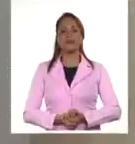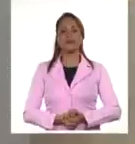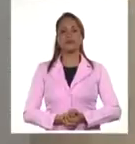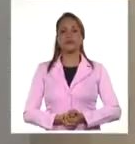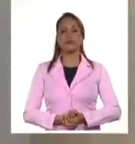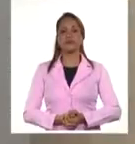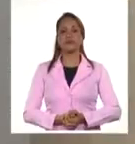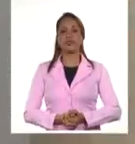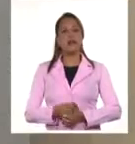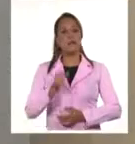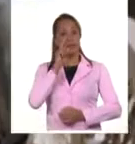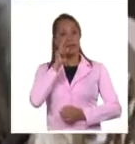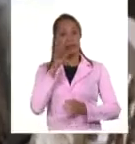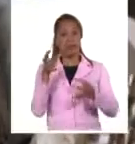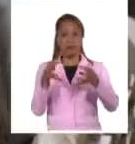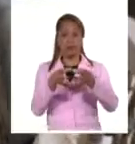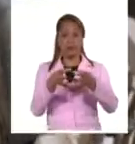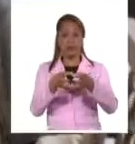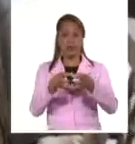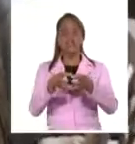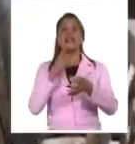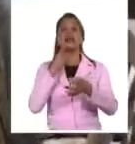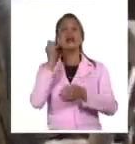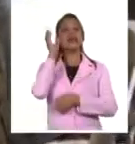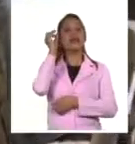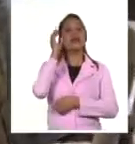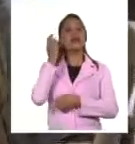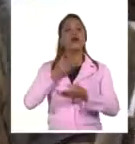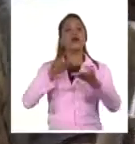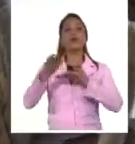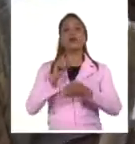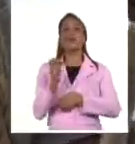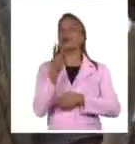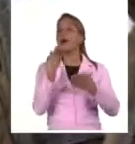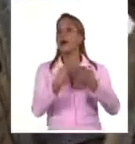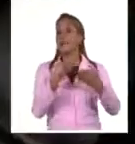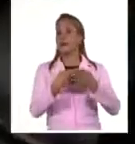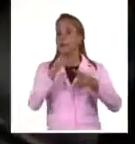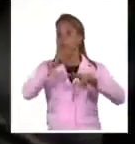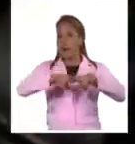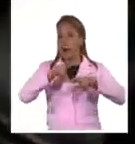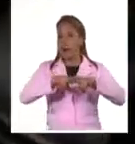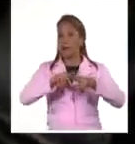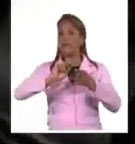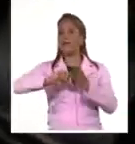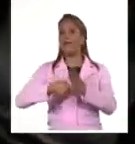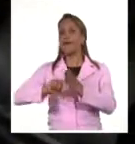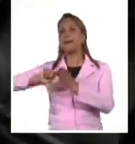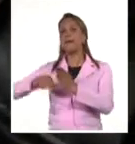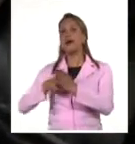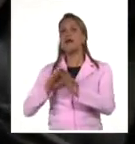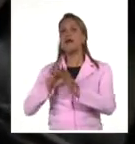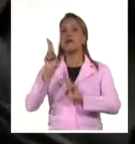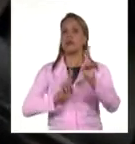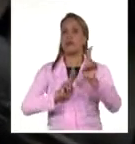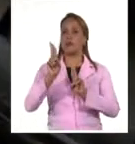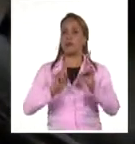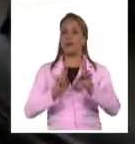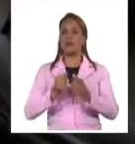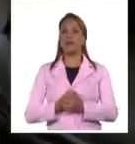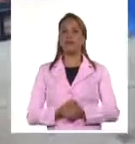Para complementar la creación y el comercio, dos empresas habaneras gestionadas por privados firmaron aquí un acuerdo.